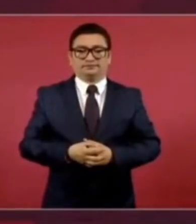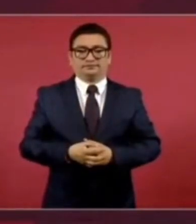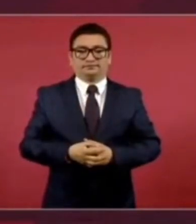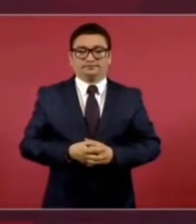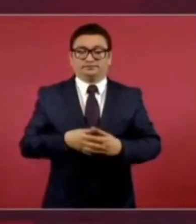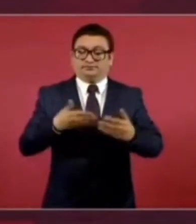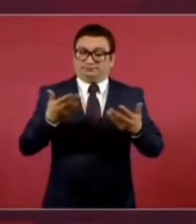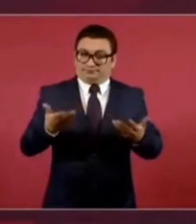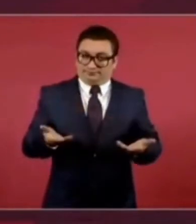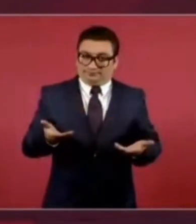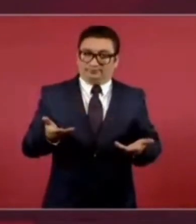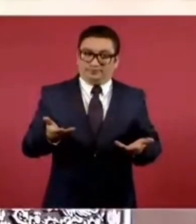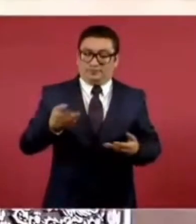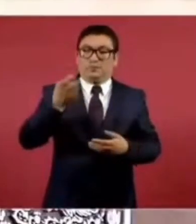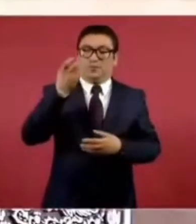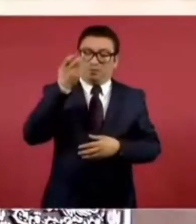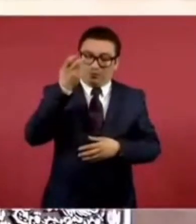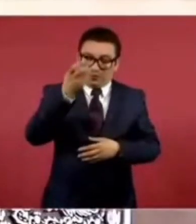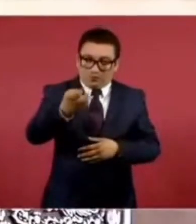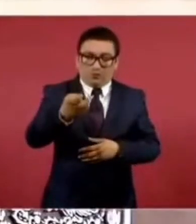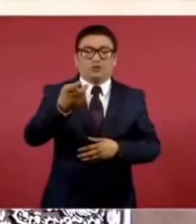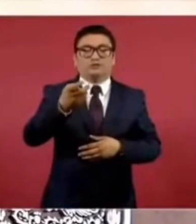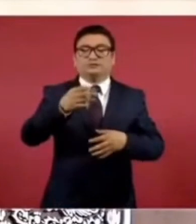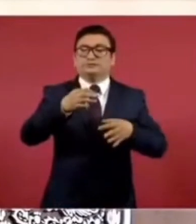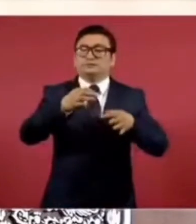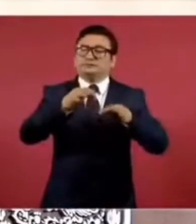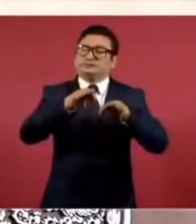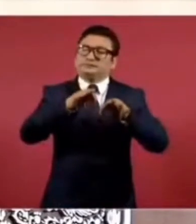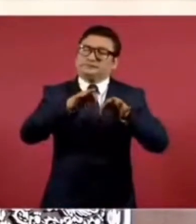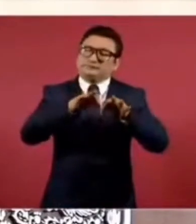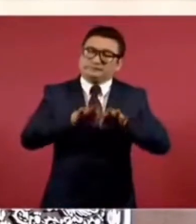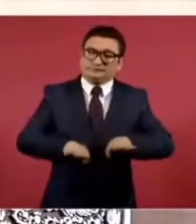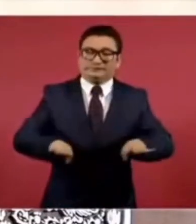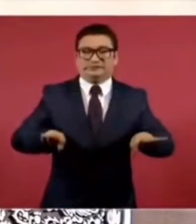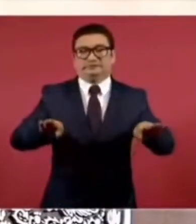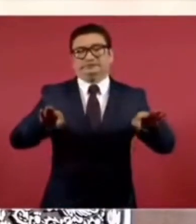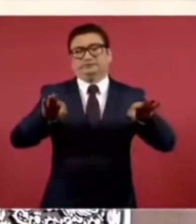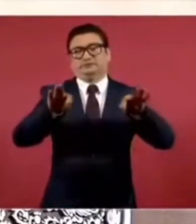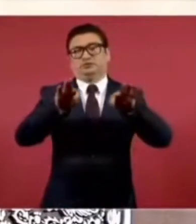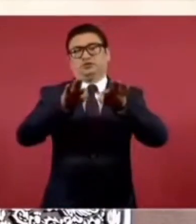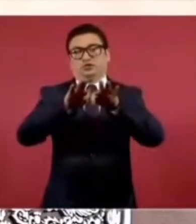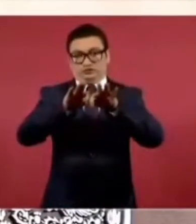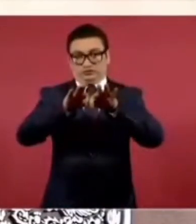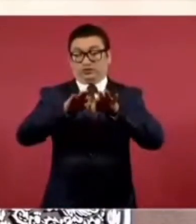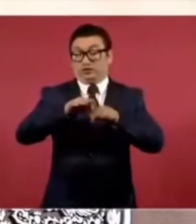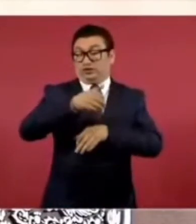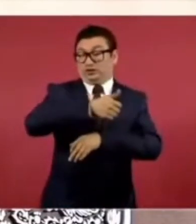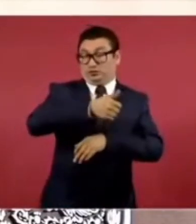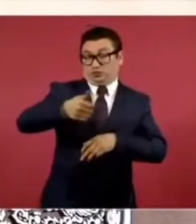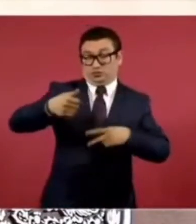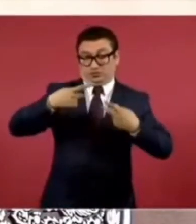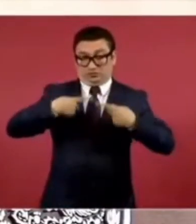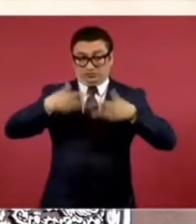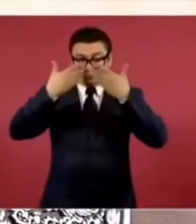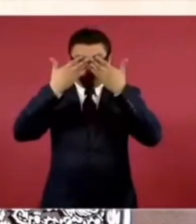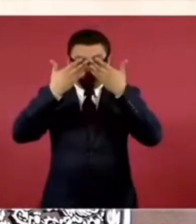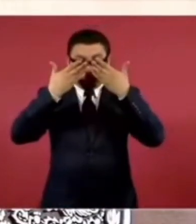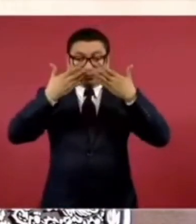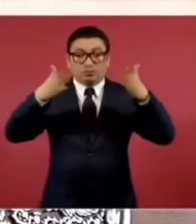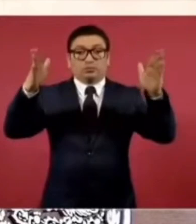Entonces, por eso es importantísima la revolución de las conciencias.